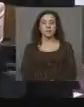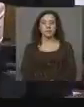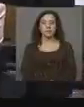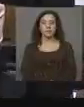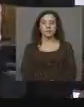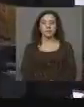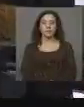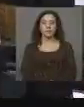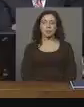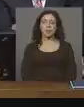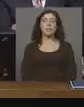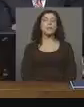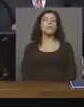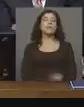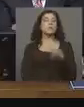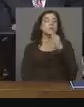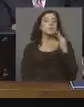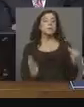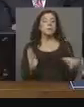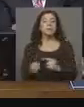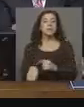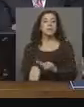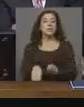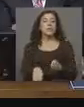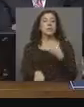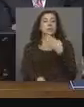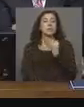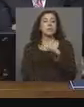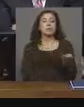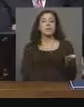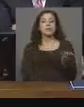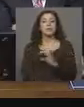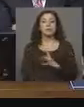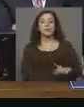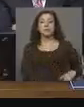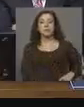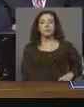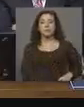Para hablar a favor en el tiempo restante, ofrezco la palabra, diputado Sol.